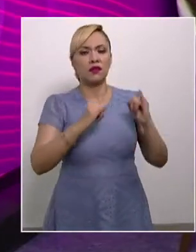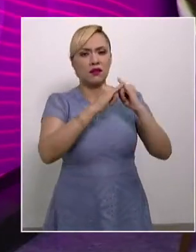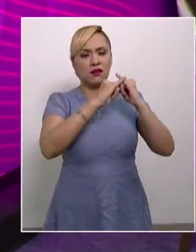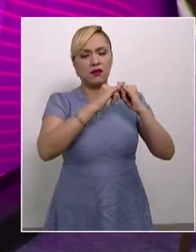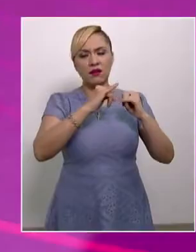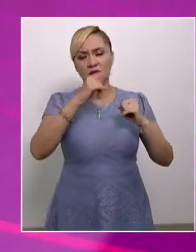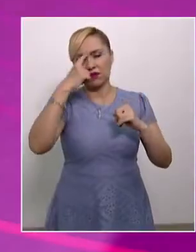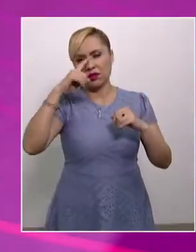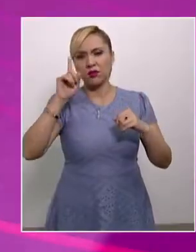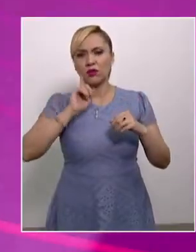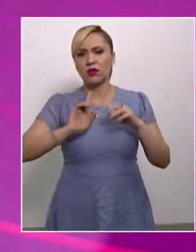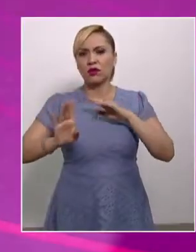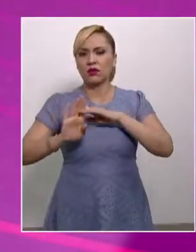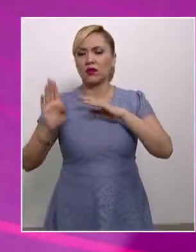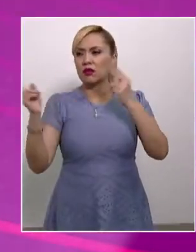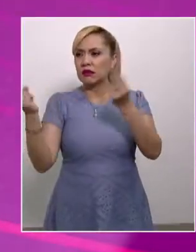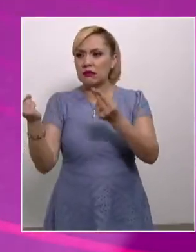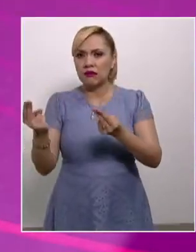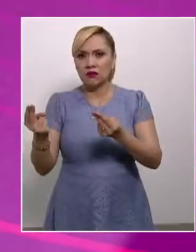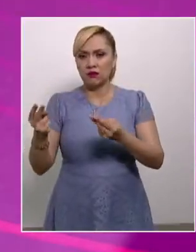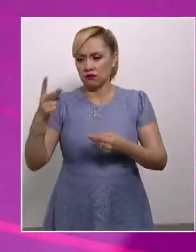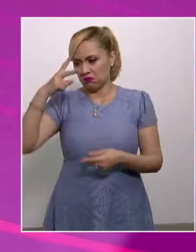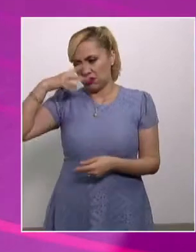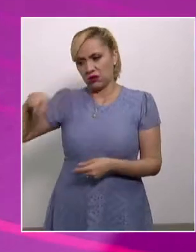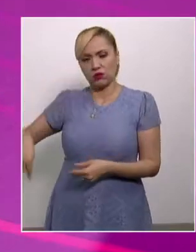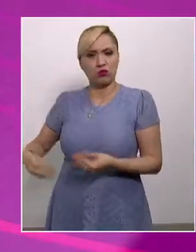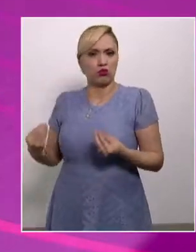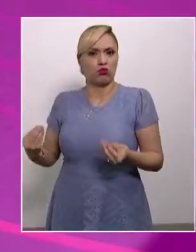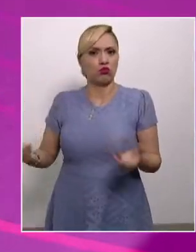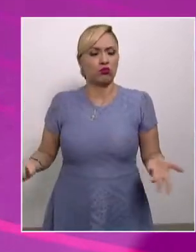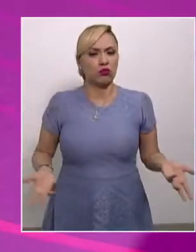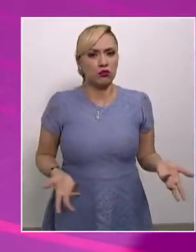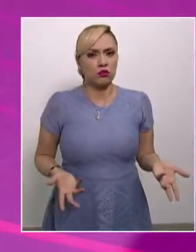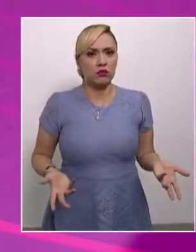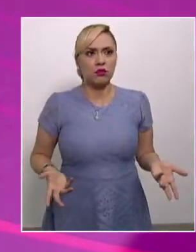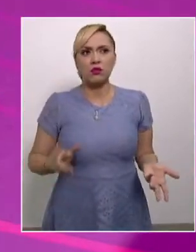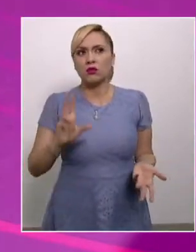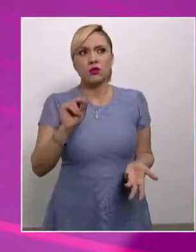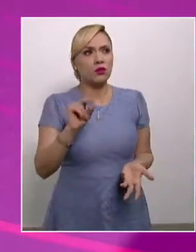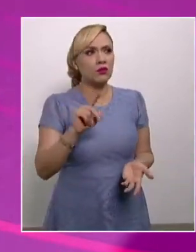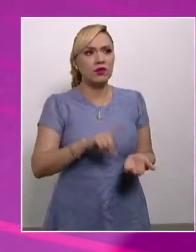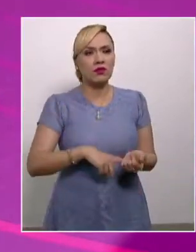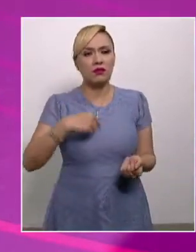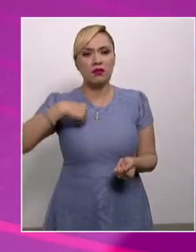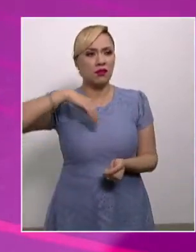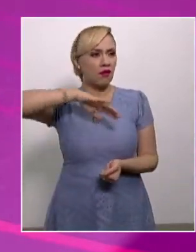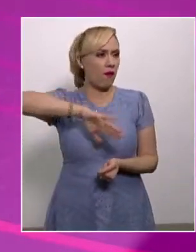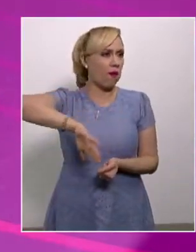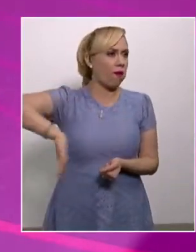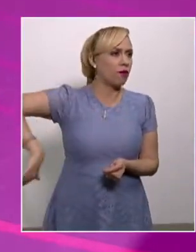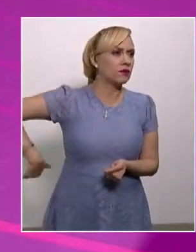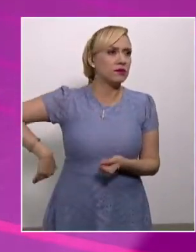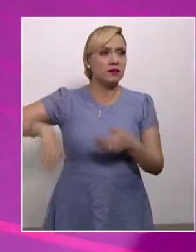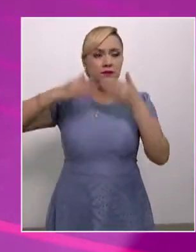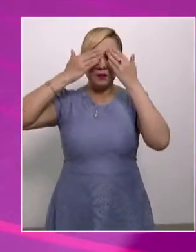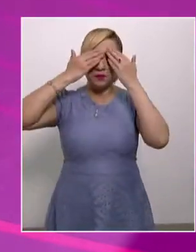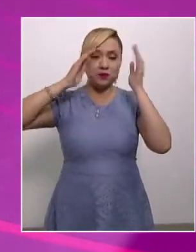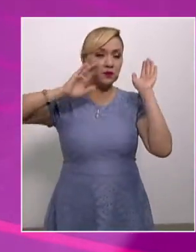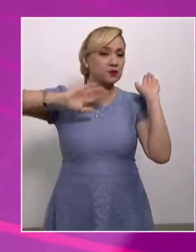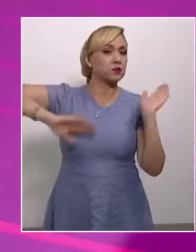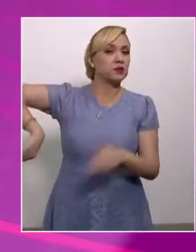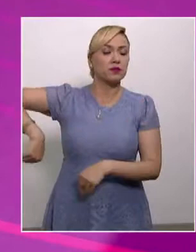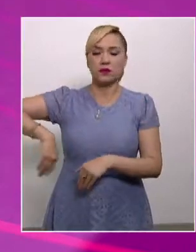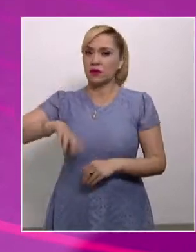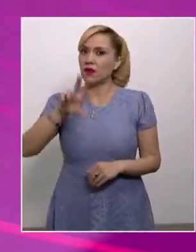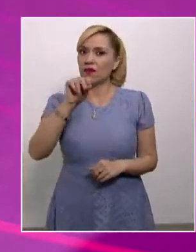estas familias, a estas mujeres con tanta necesidad que hay en México, ¿no? Y no es que nosotros seamos invisibles o que nos hagamos ciegos a las necesidades que tiene